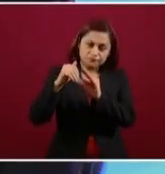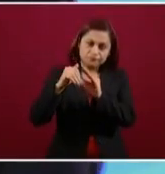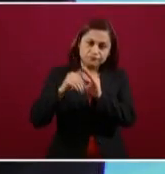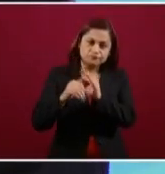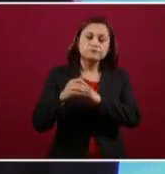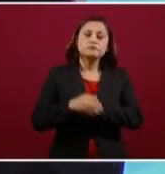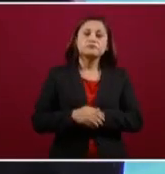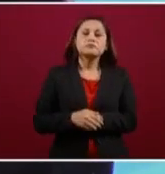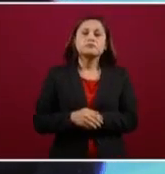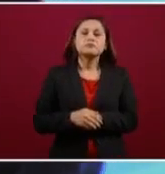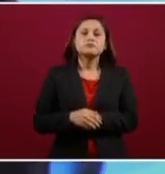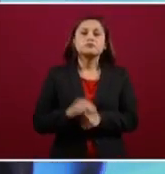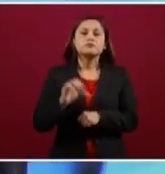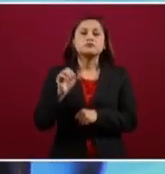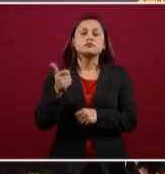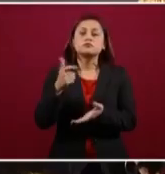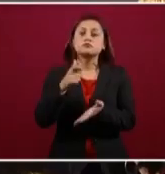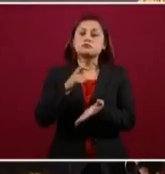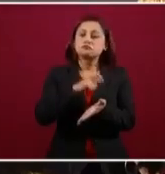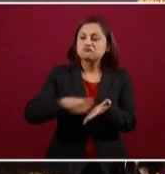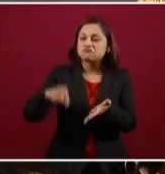aumento del consumo